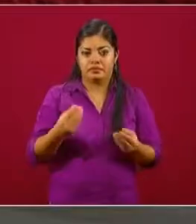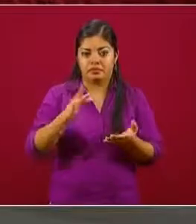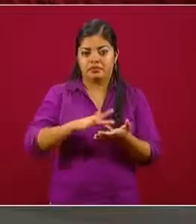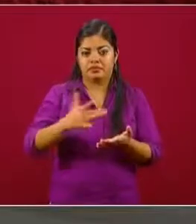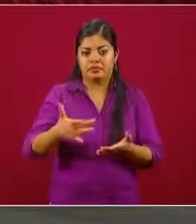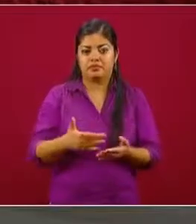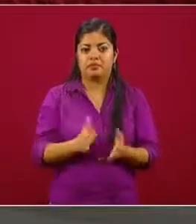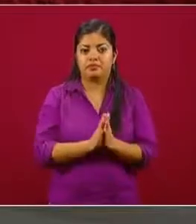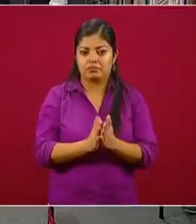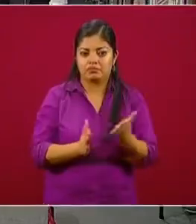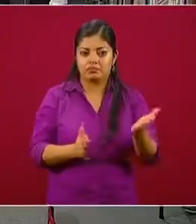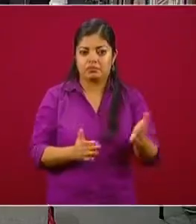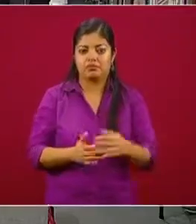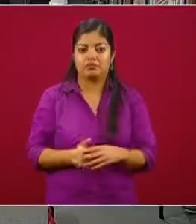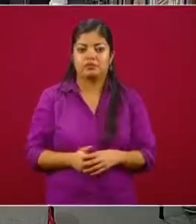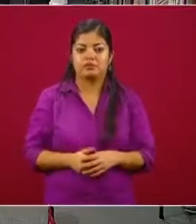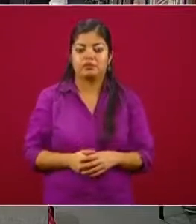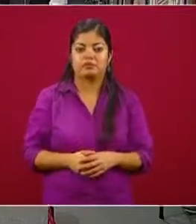gracias. Por favor.